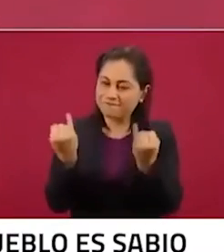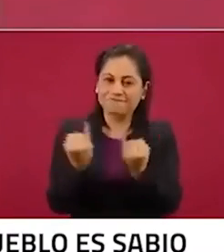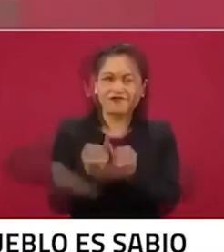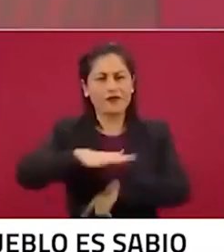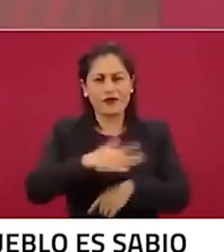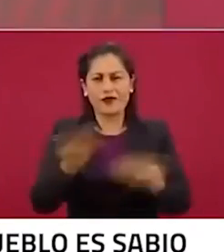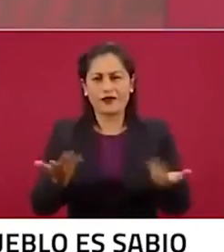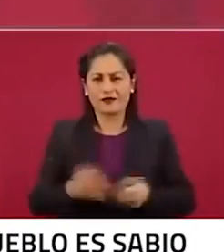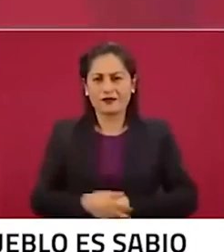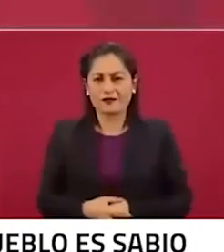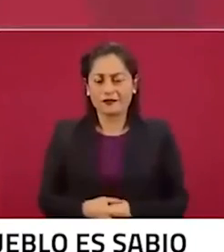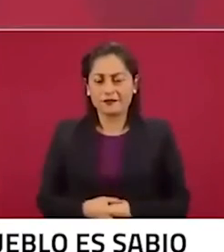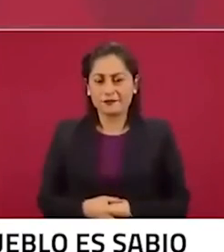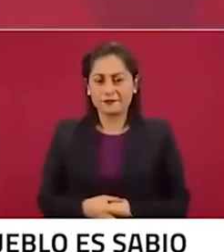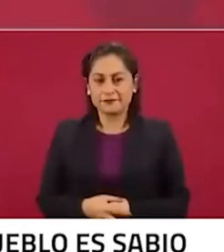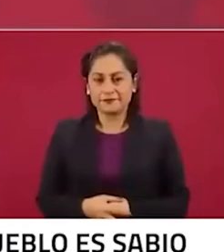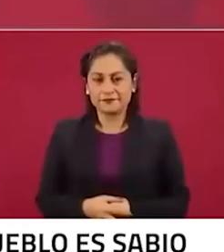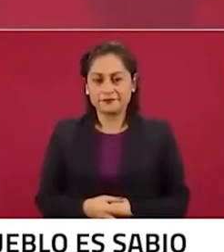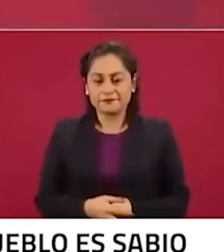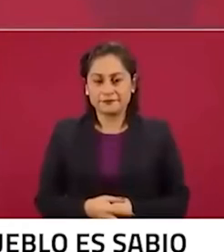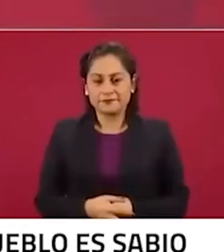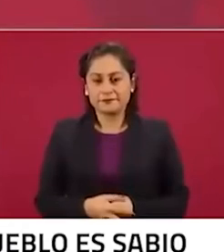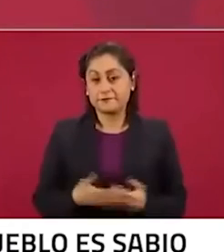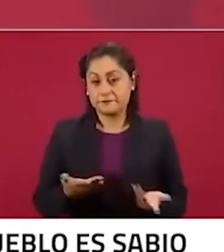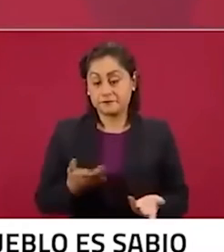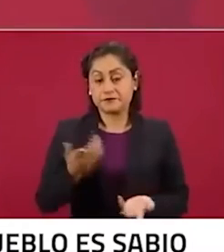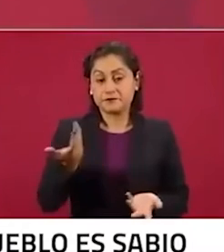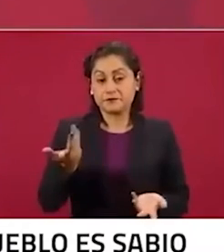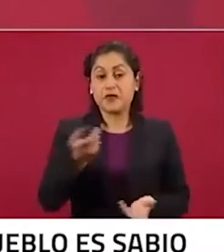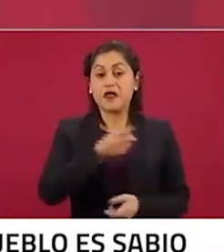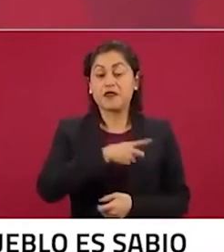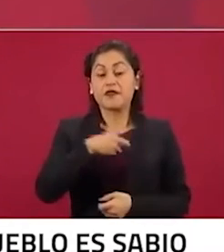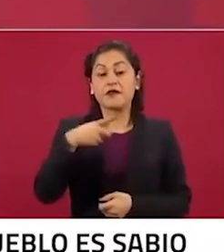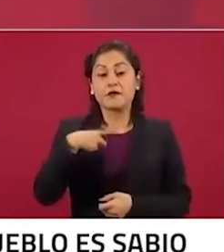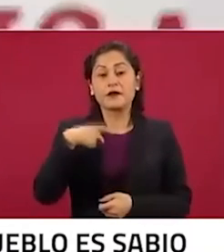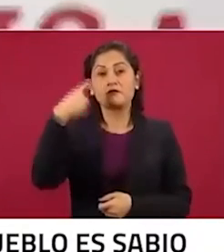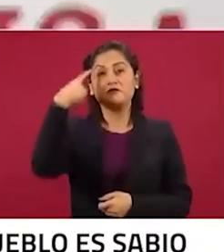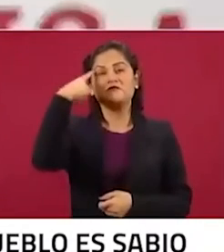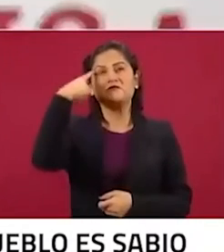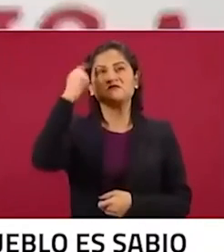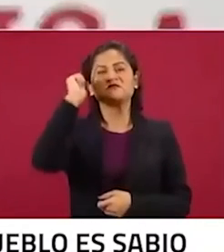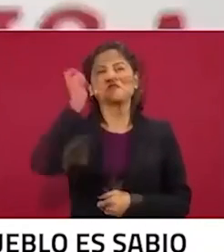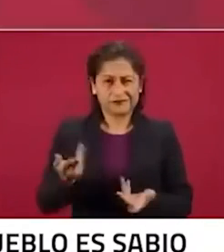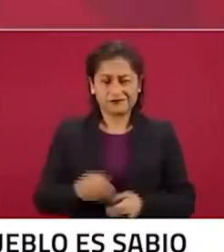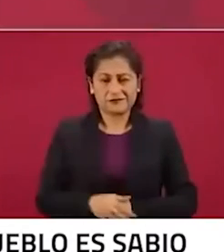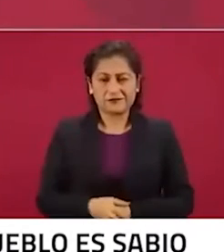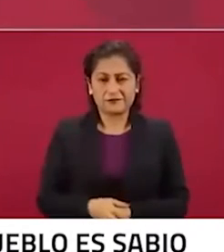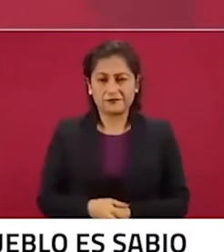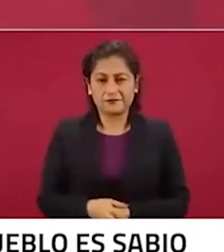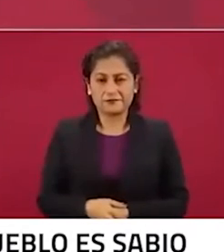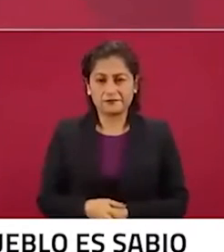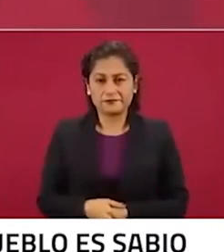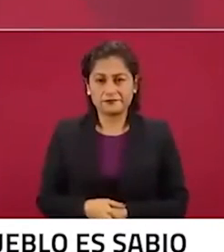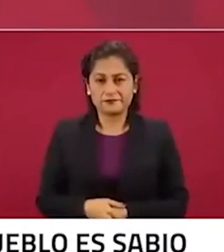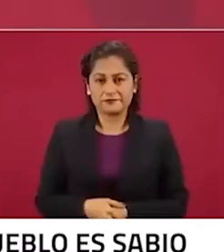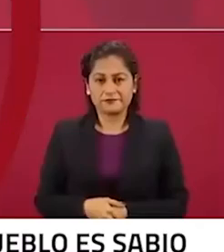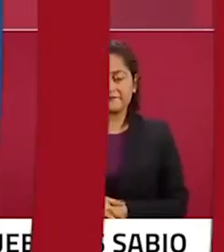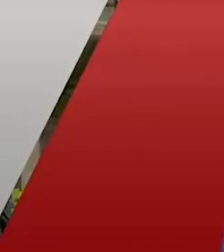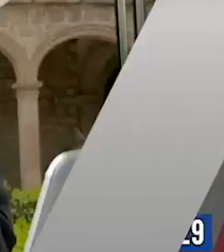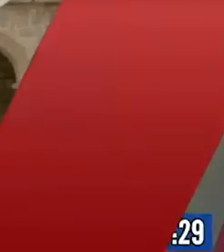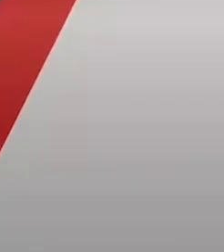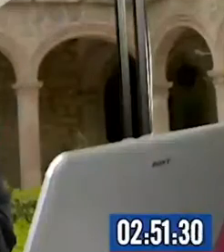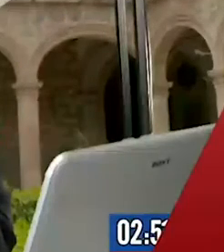en la gente y con la idea de que está prohibido prohibir. No es menor de edad